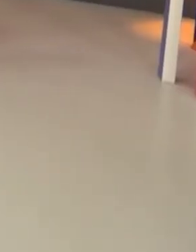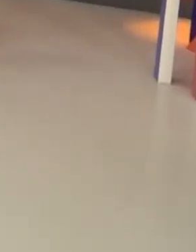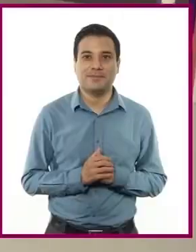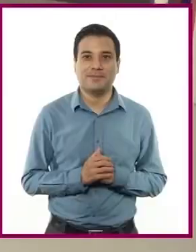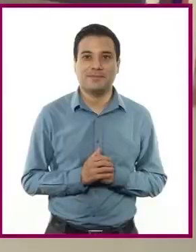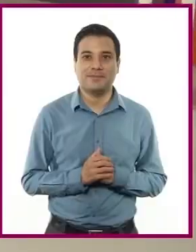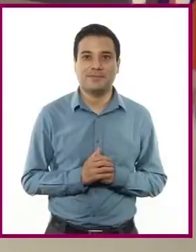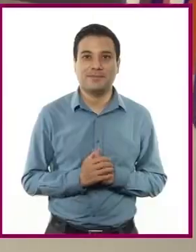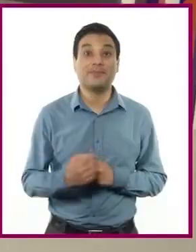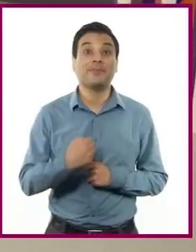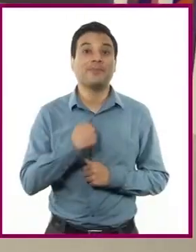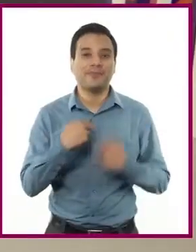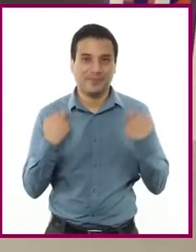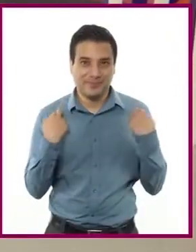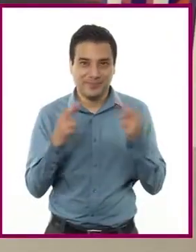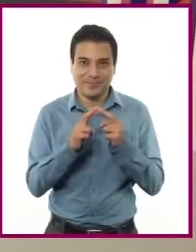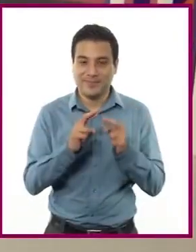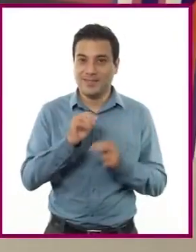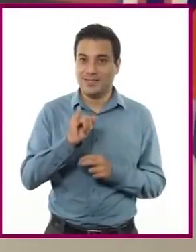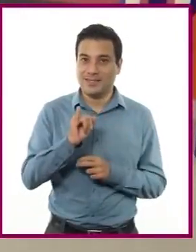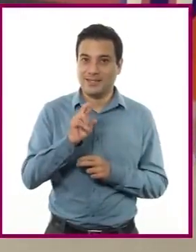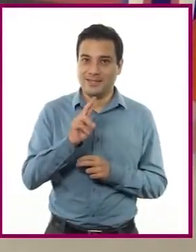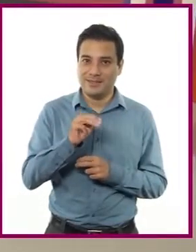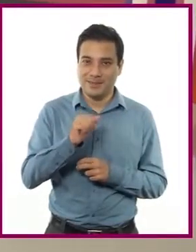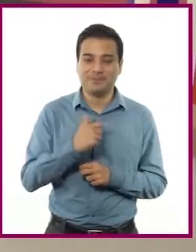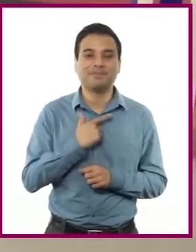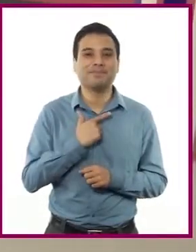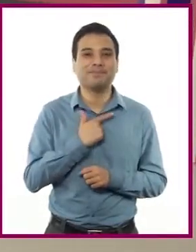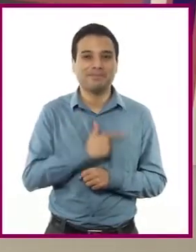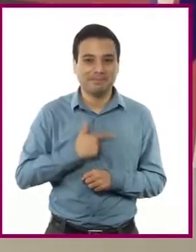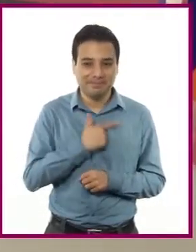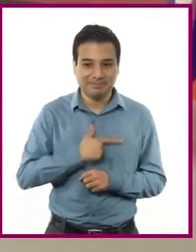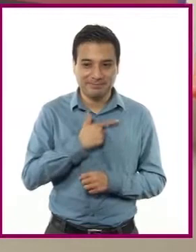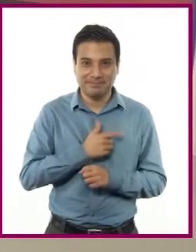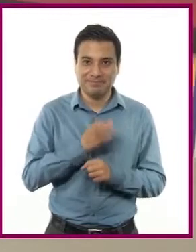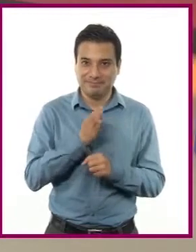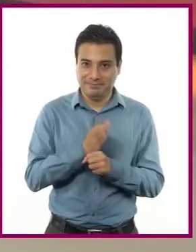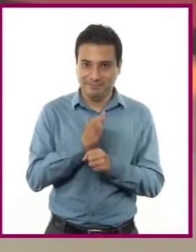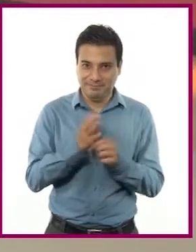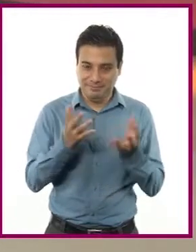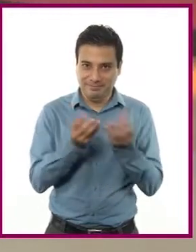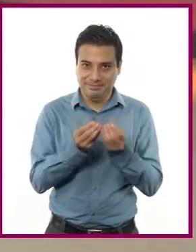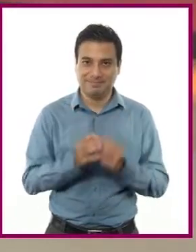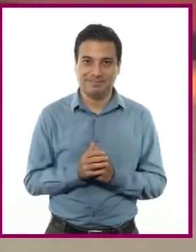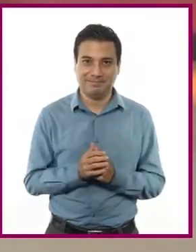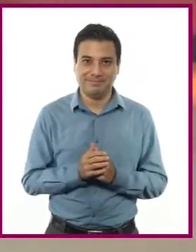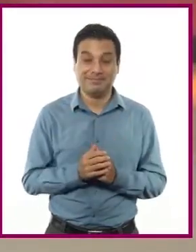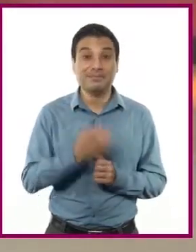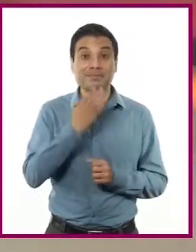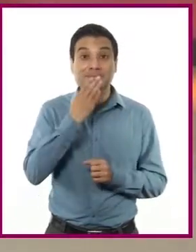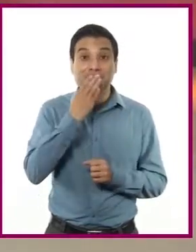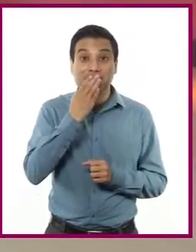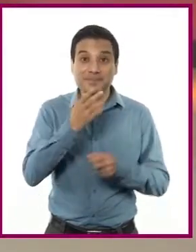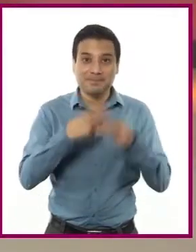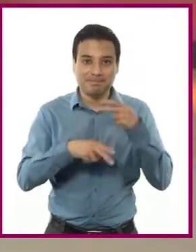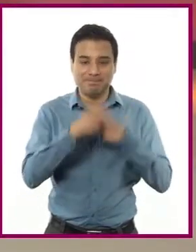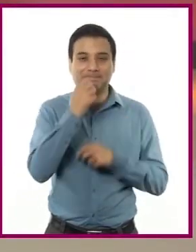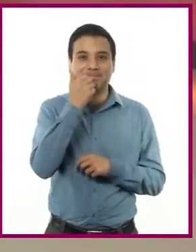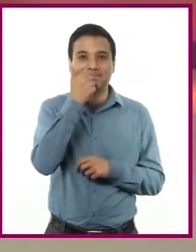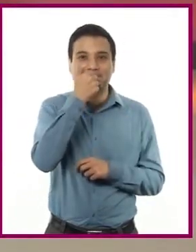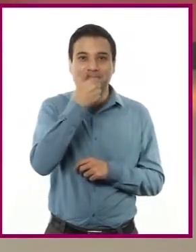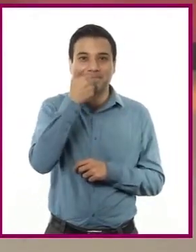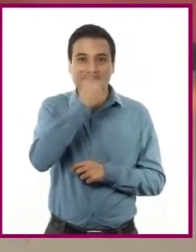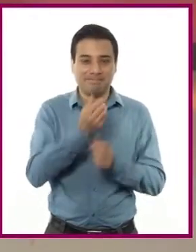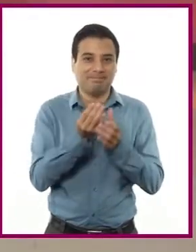la maestra Irma Uribe y es un gusto encontrarnos por aquí de nuevo. Les doy la bienvenida a las alumnas y alumnos